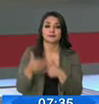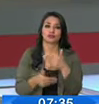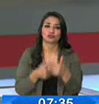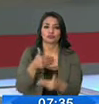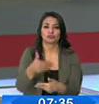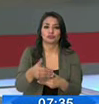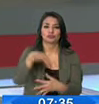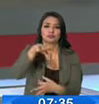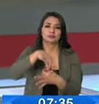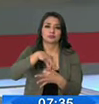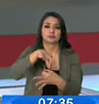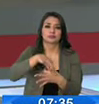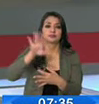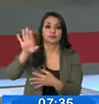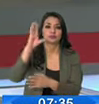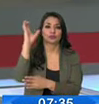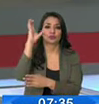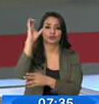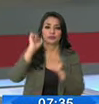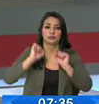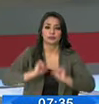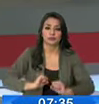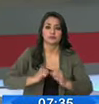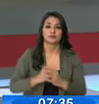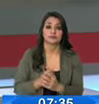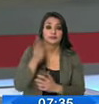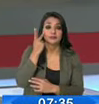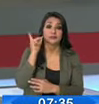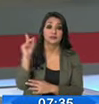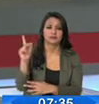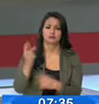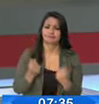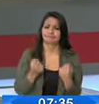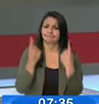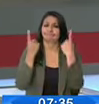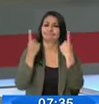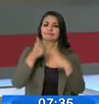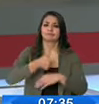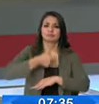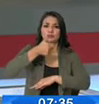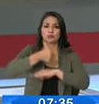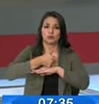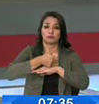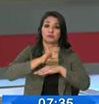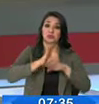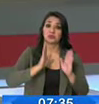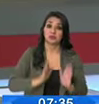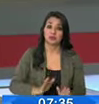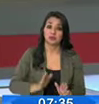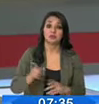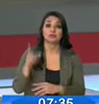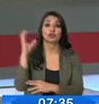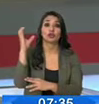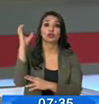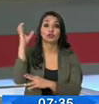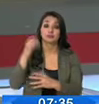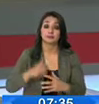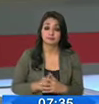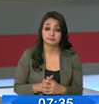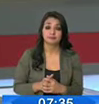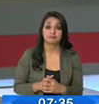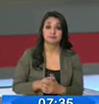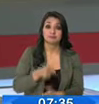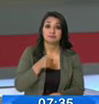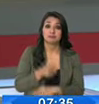de elecciones en el país cafetero. La medida tomó de sorpresa a las autoridades, tanto ecuatorianas como colombianas. La